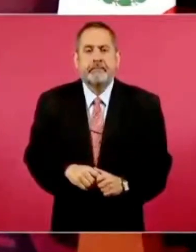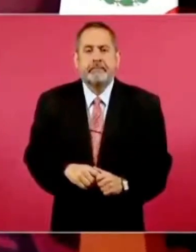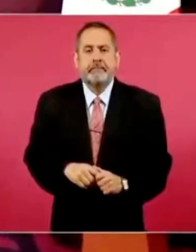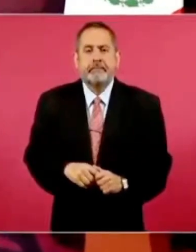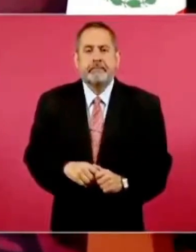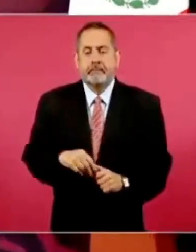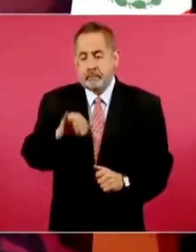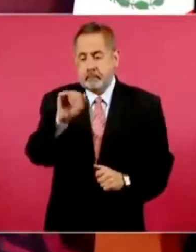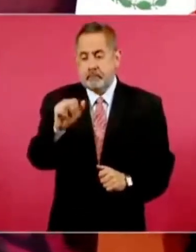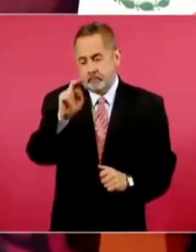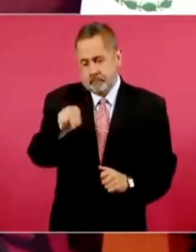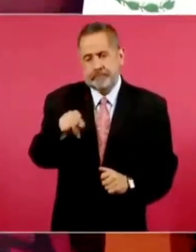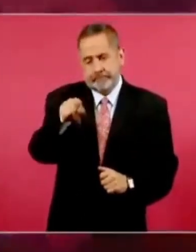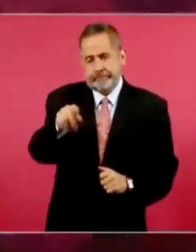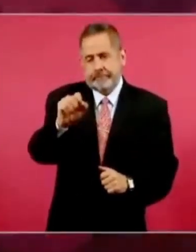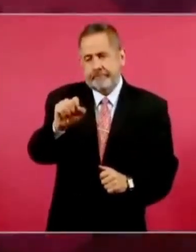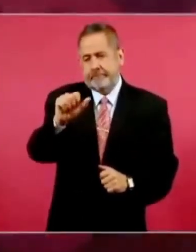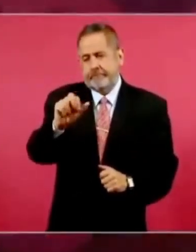Juan Saravia,